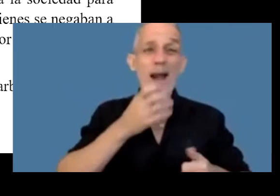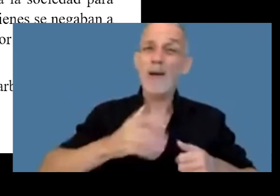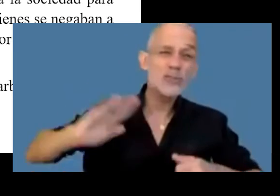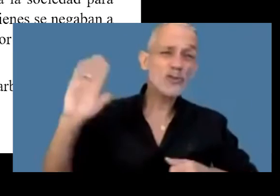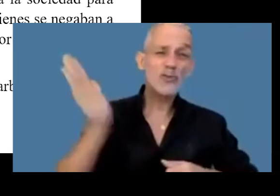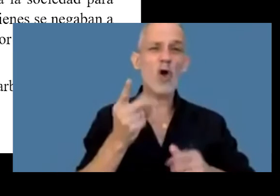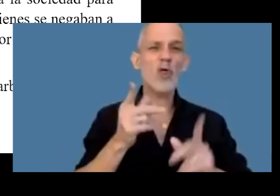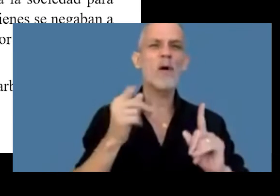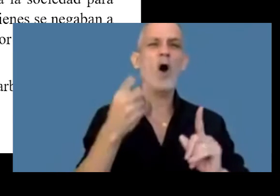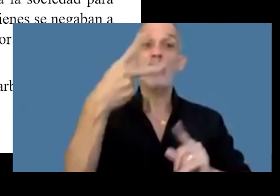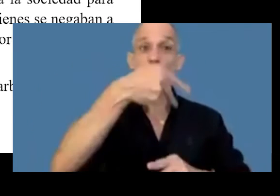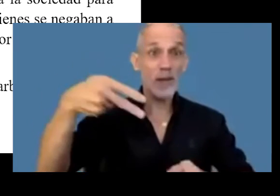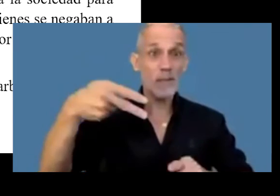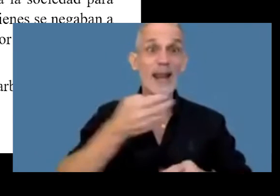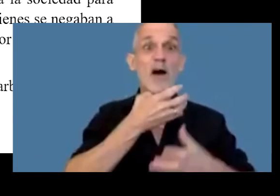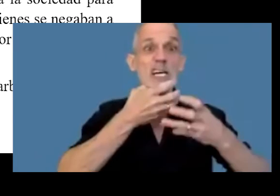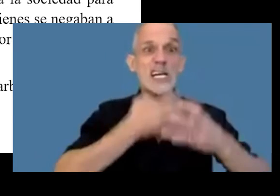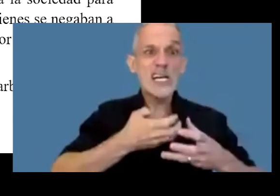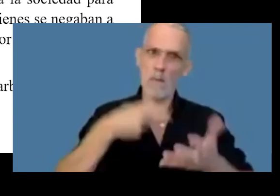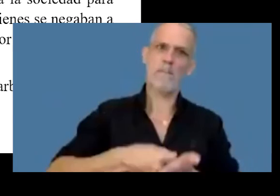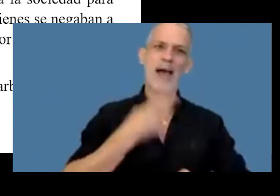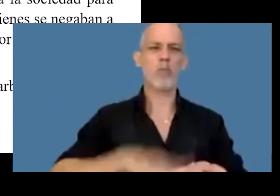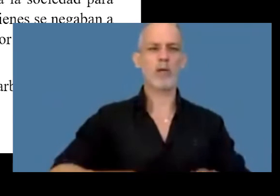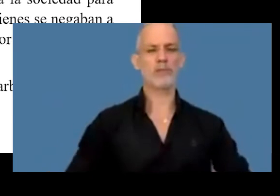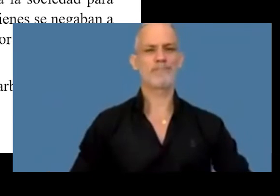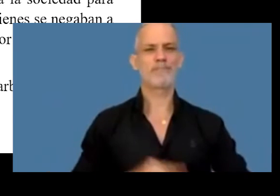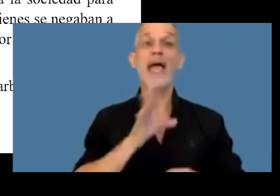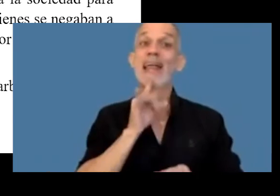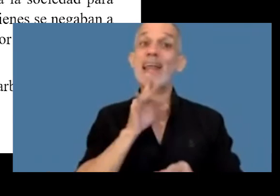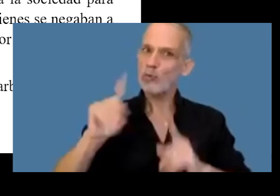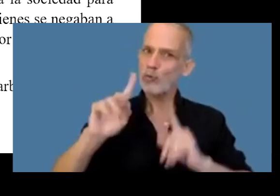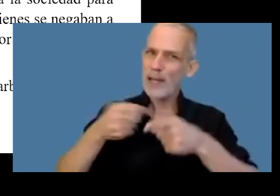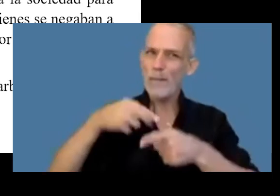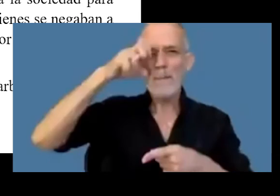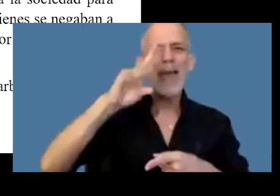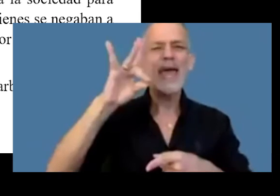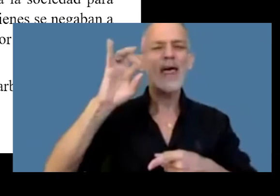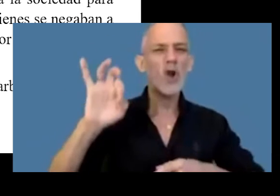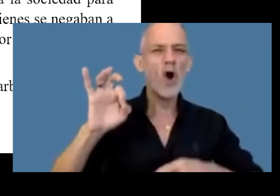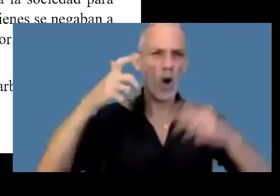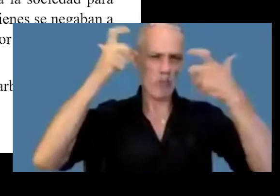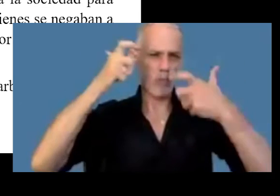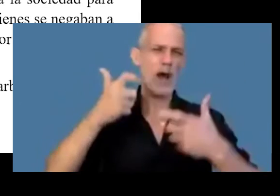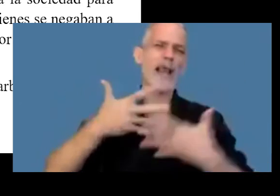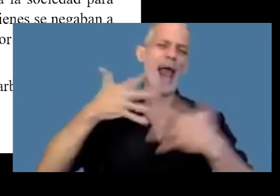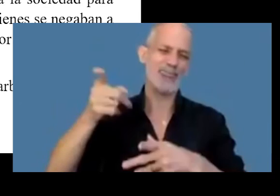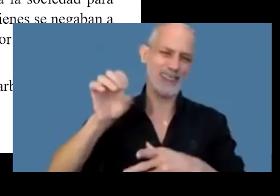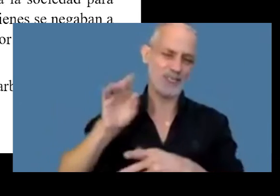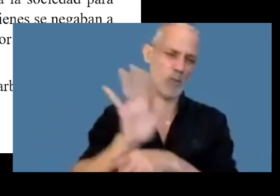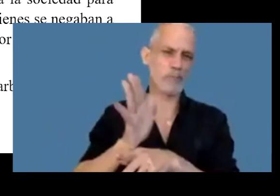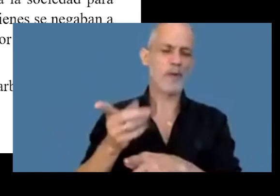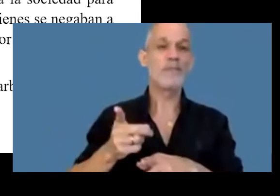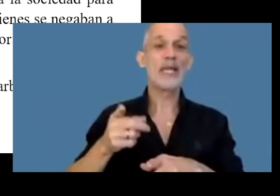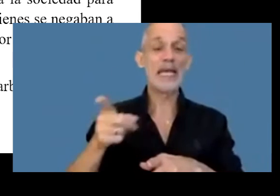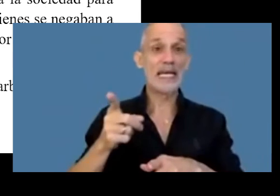2 semanas. No fue la única. En Rusia, Pedro I, o el Grande, como se lo conocía, lo